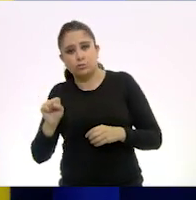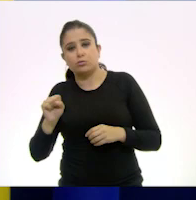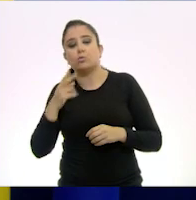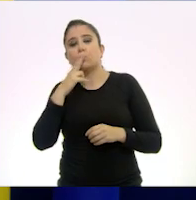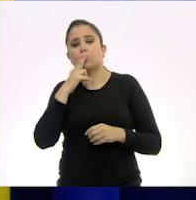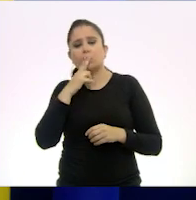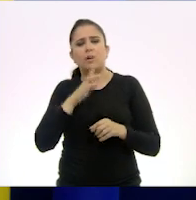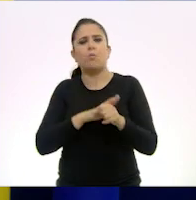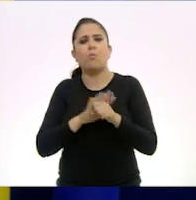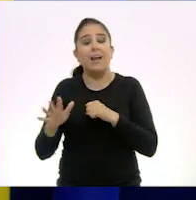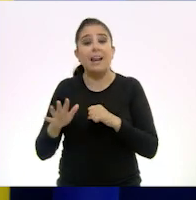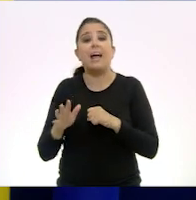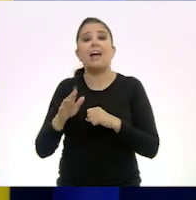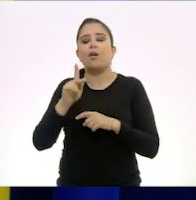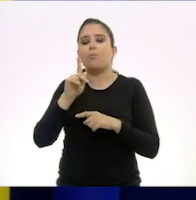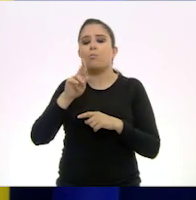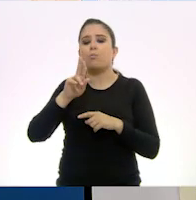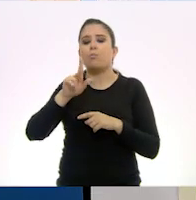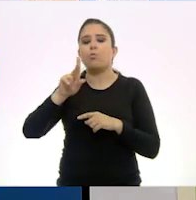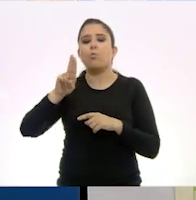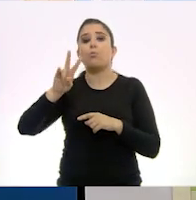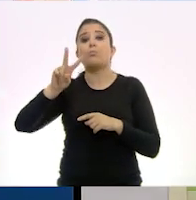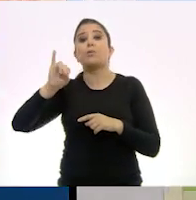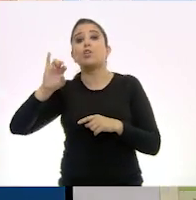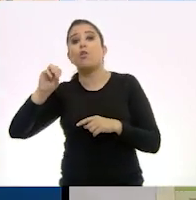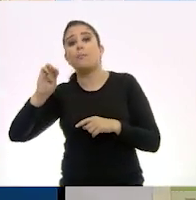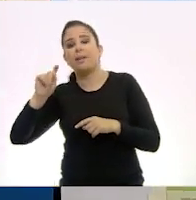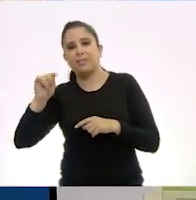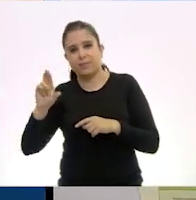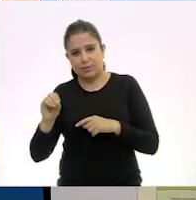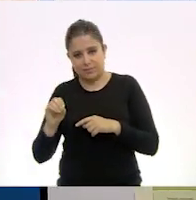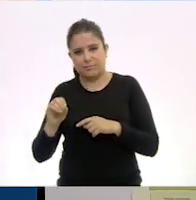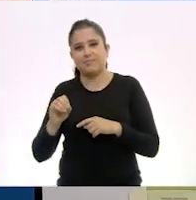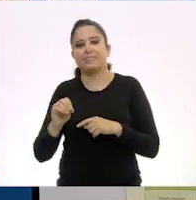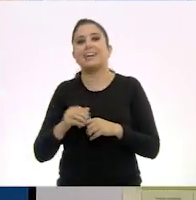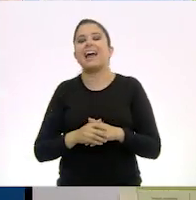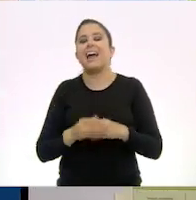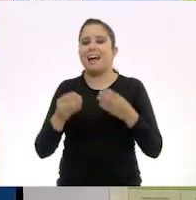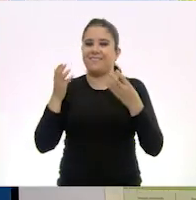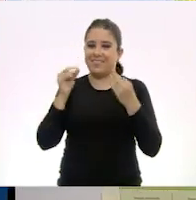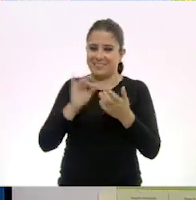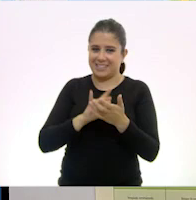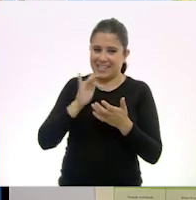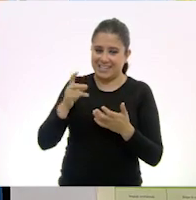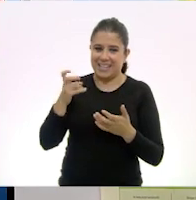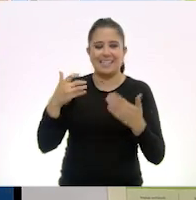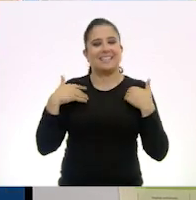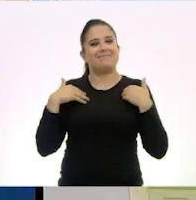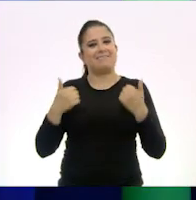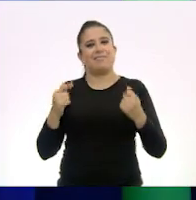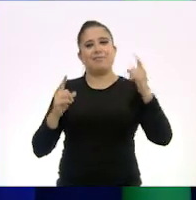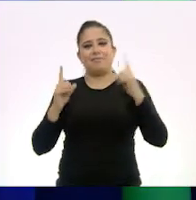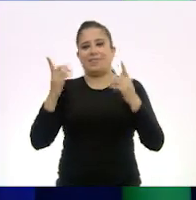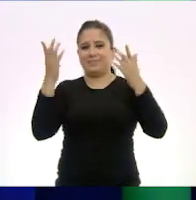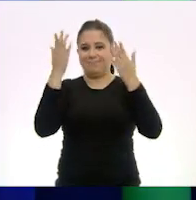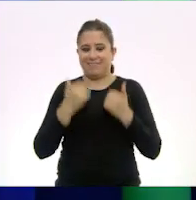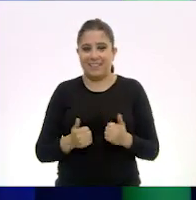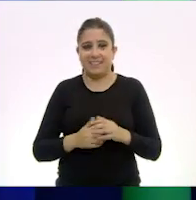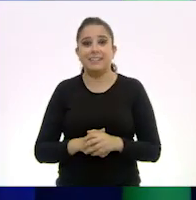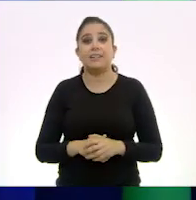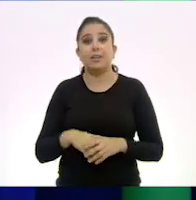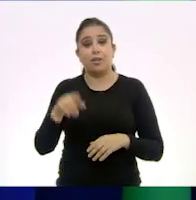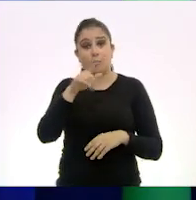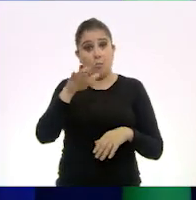instrumento llamado pluviómetro. Ahora sí, muchas gracias, maestro. Con esto no hay más dudas. Para